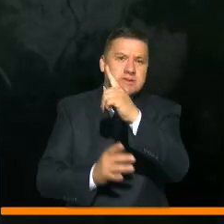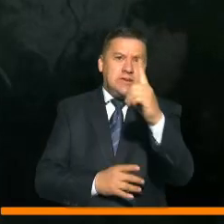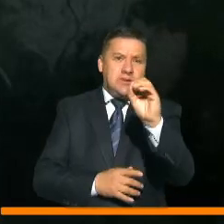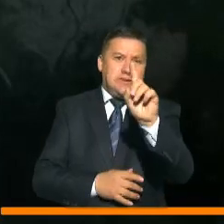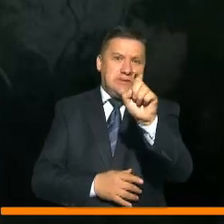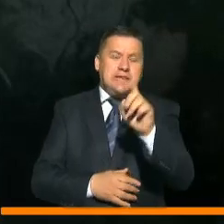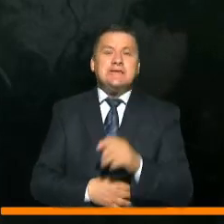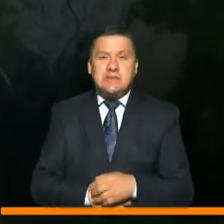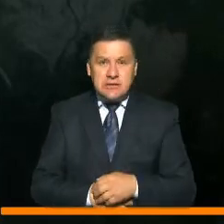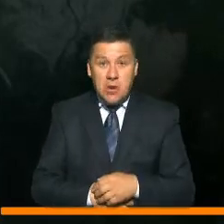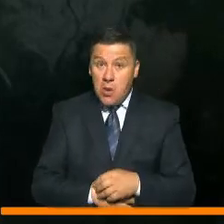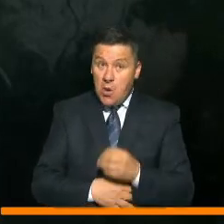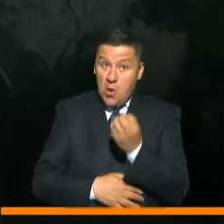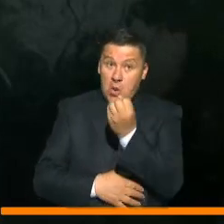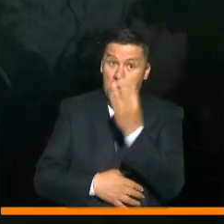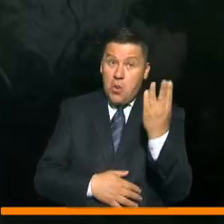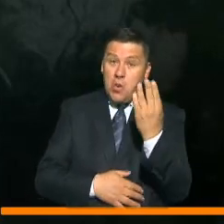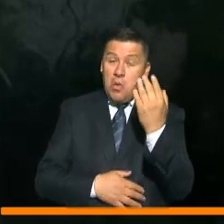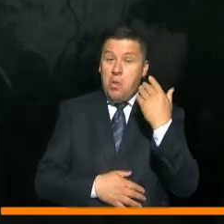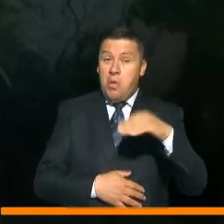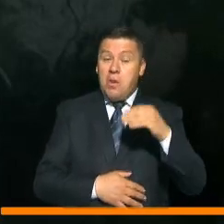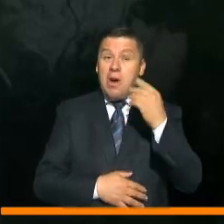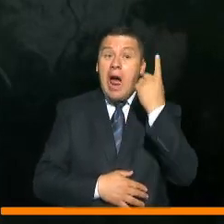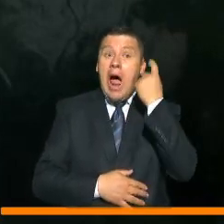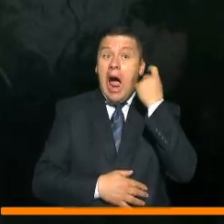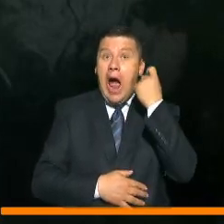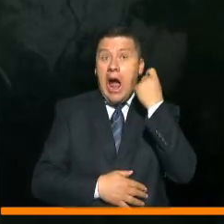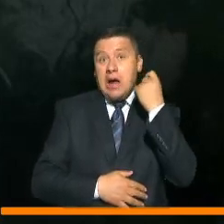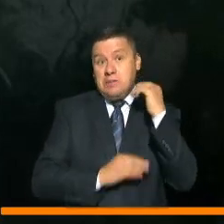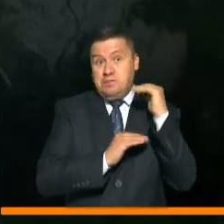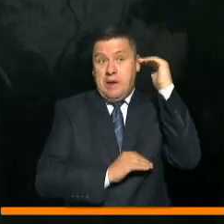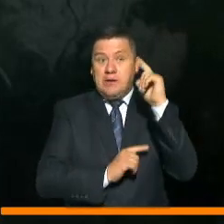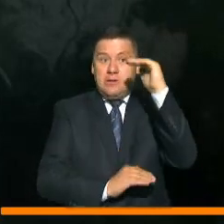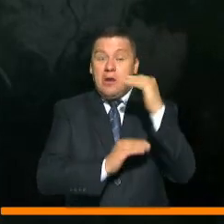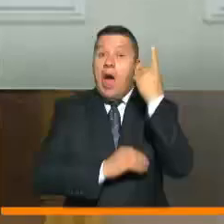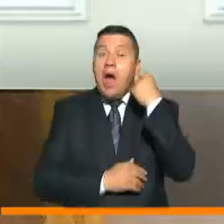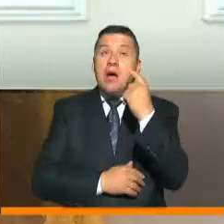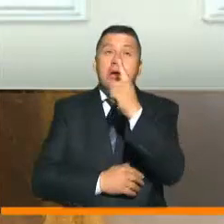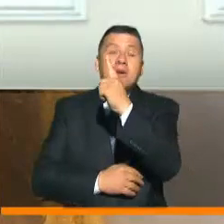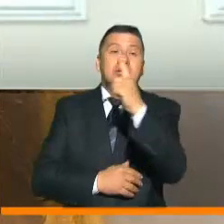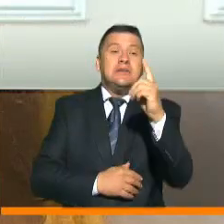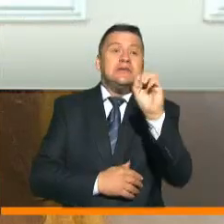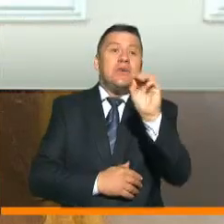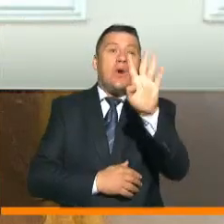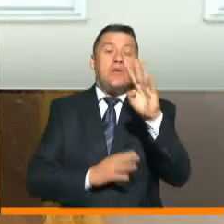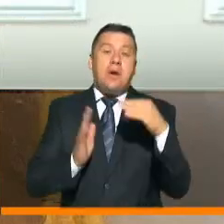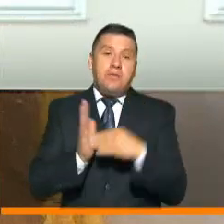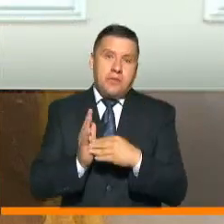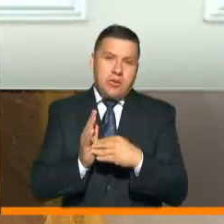101.106, una cifra inferior a la del día de ayer, que fueron